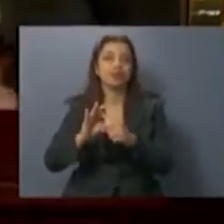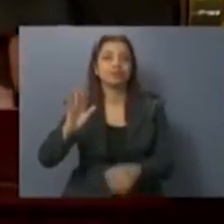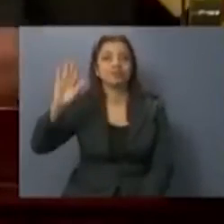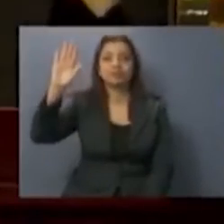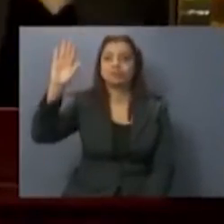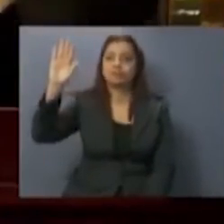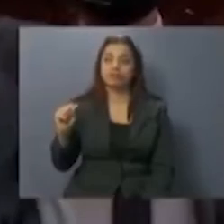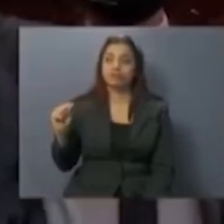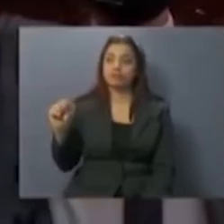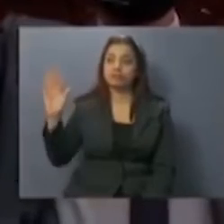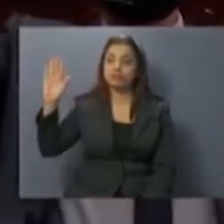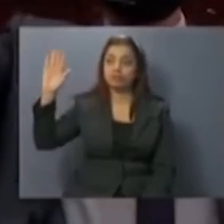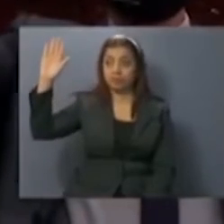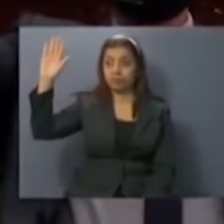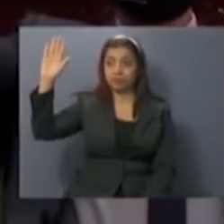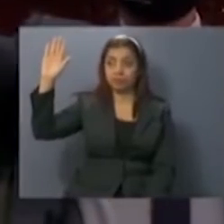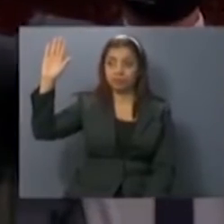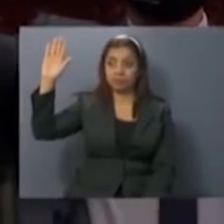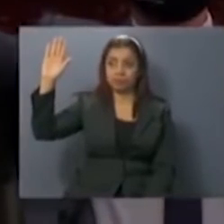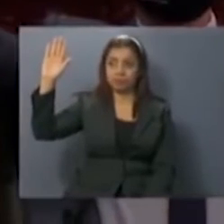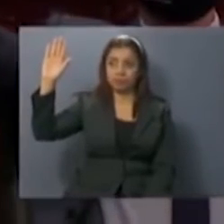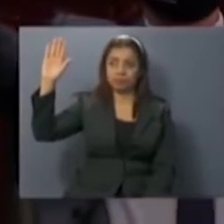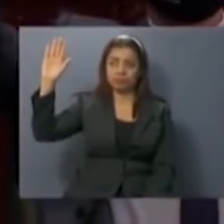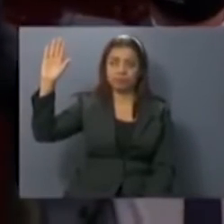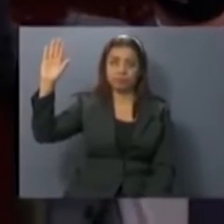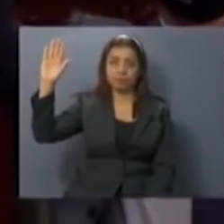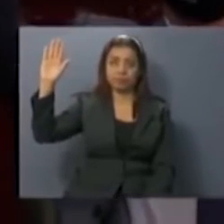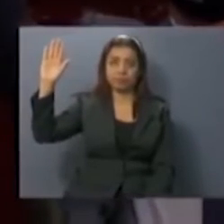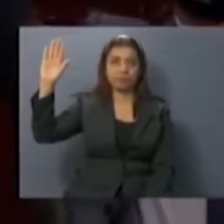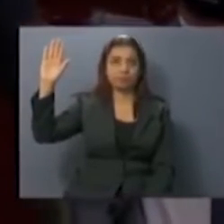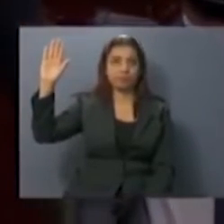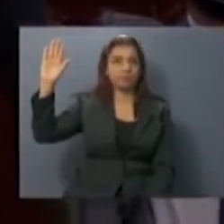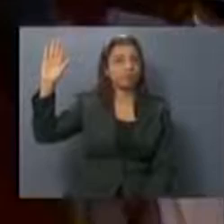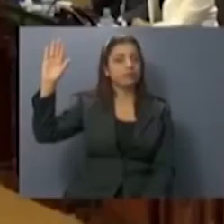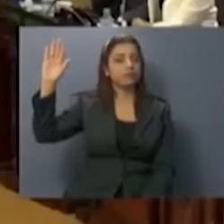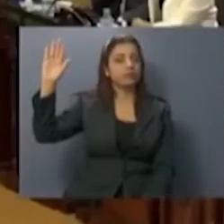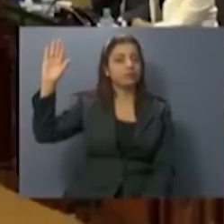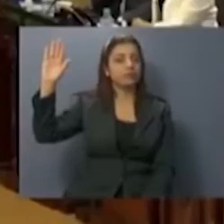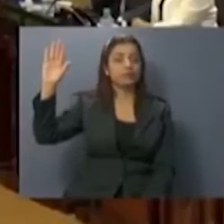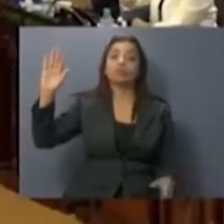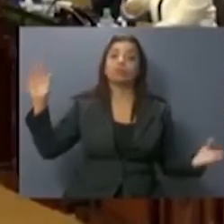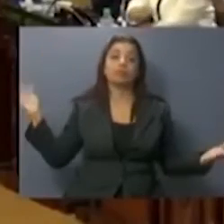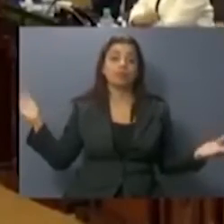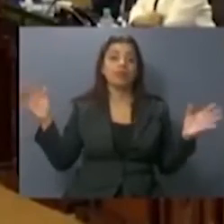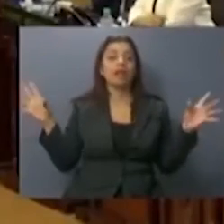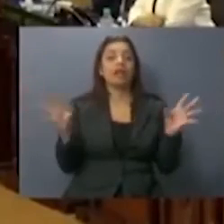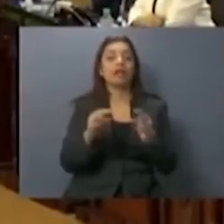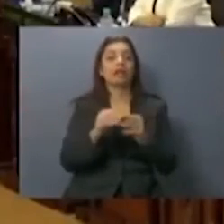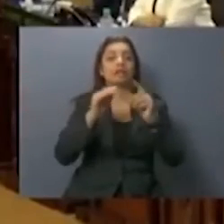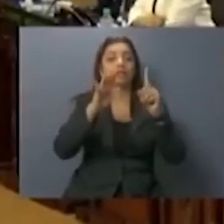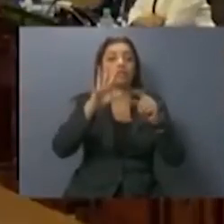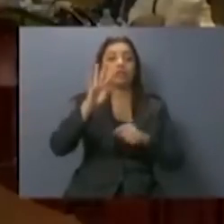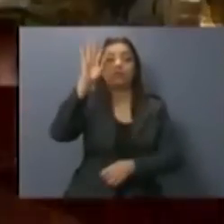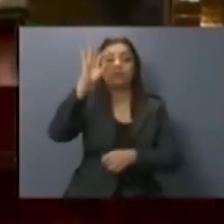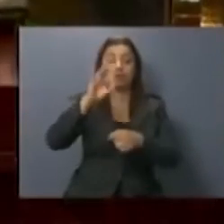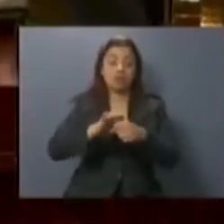La situación que ocurre en El Salvador tras la destitución de magistrados de la Corte Suprema de Justicia no es un hecho aislado de lo que, en términos